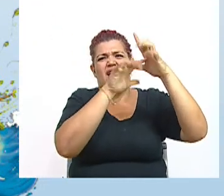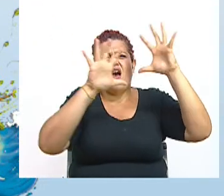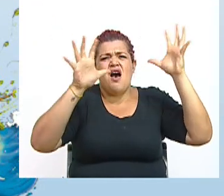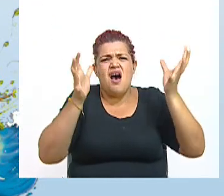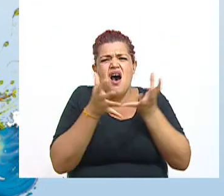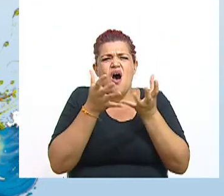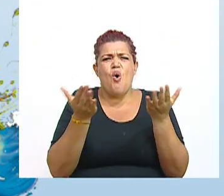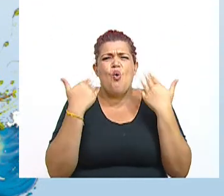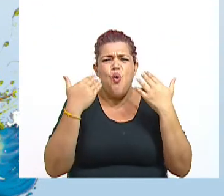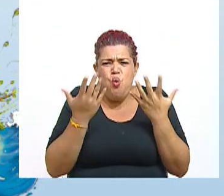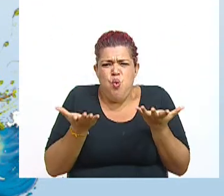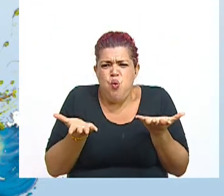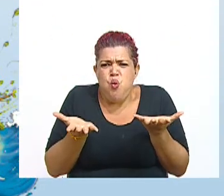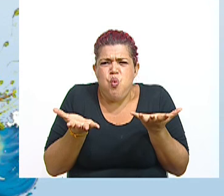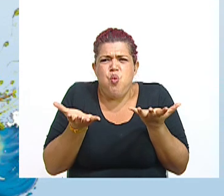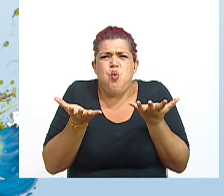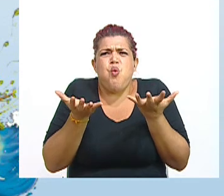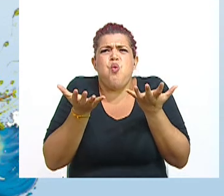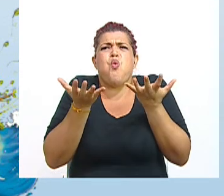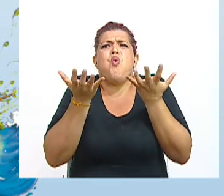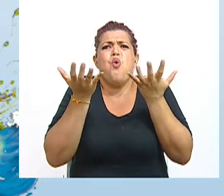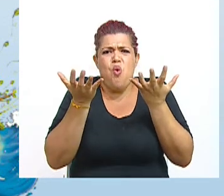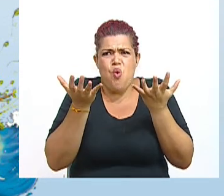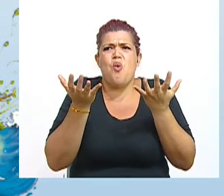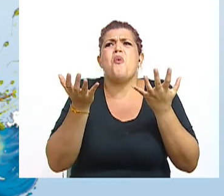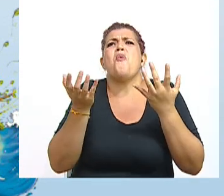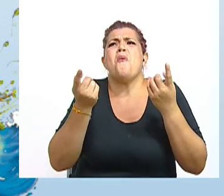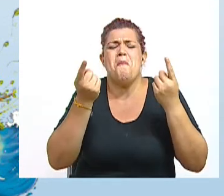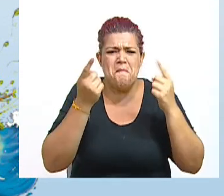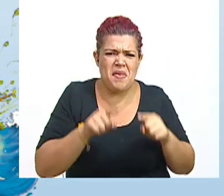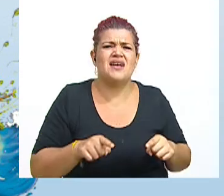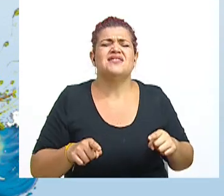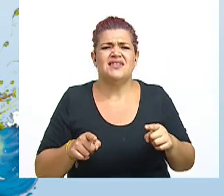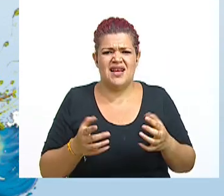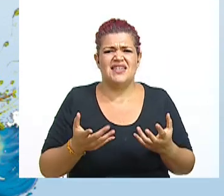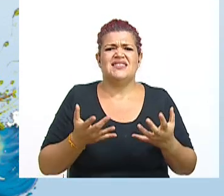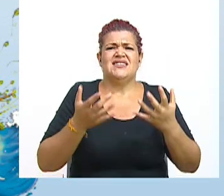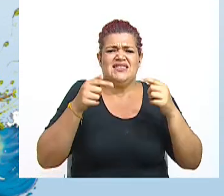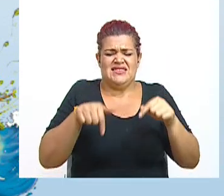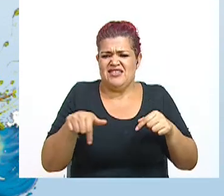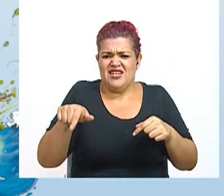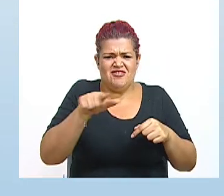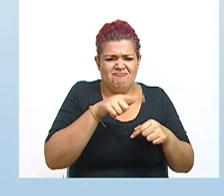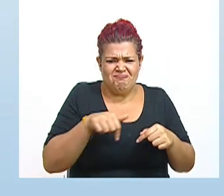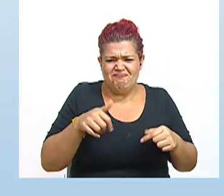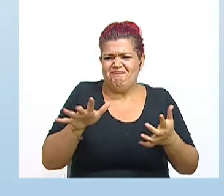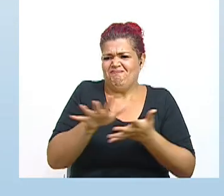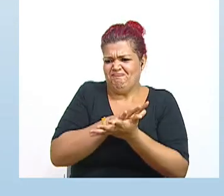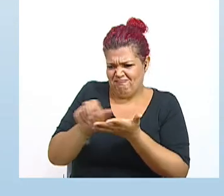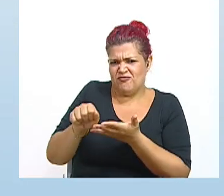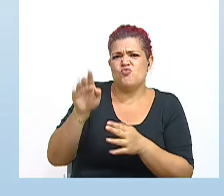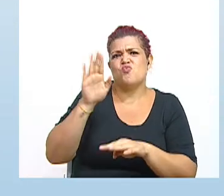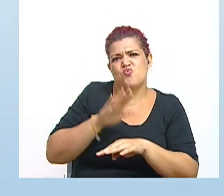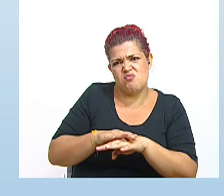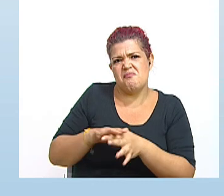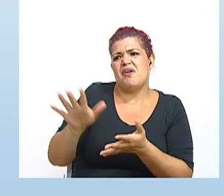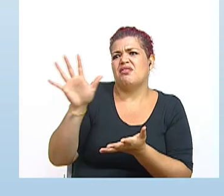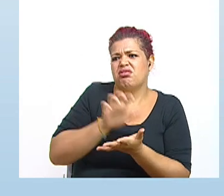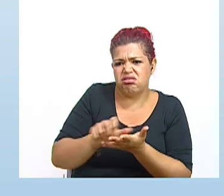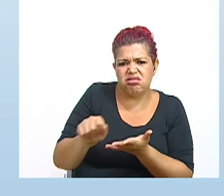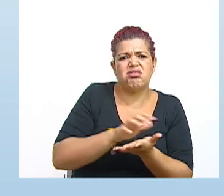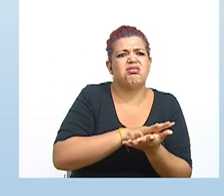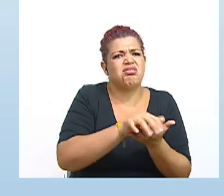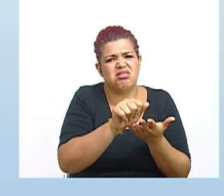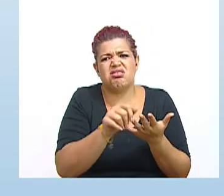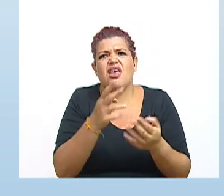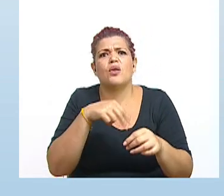que esa temática que hemos venido desarrollando, ahora la vamos a ubicar en el contexto de ciertos desastres naturales. Y